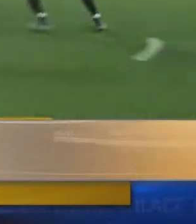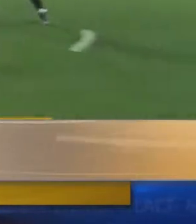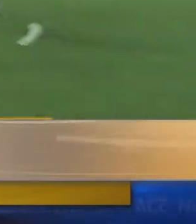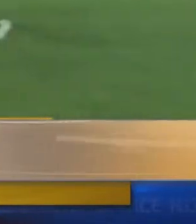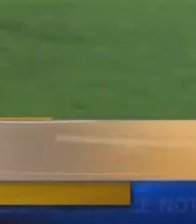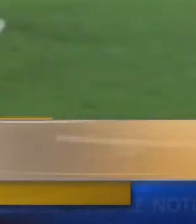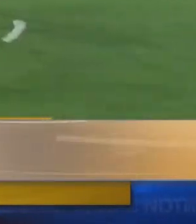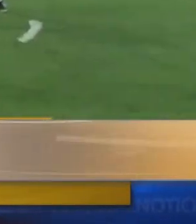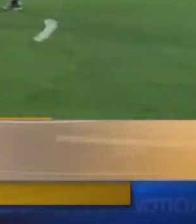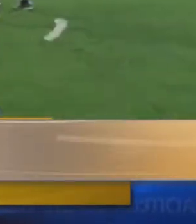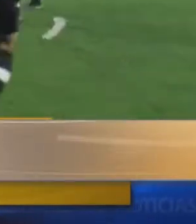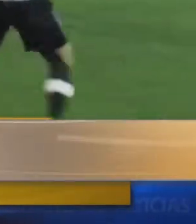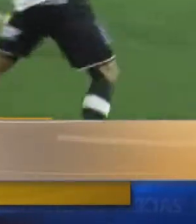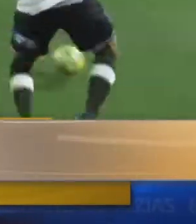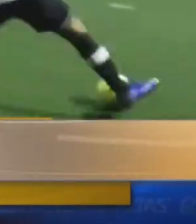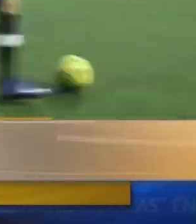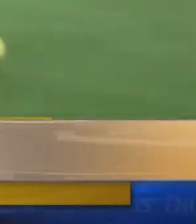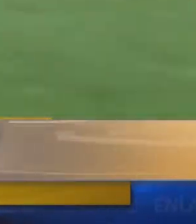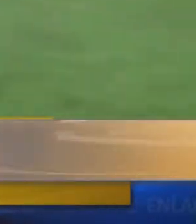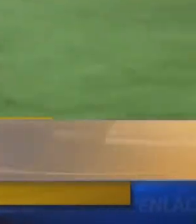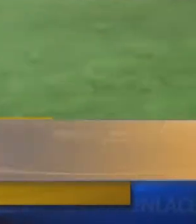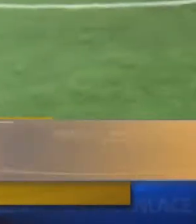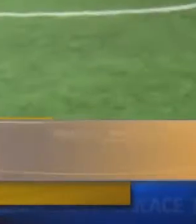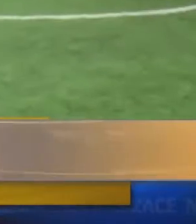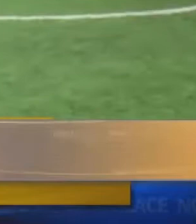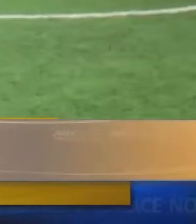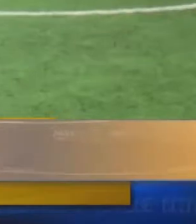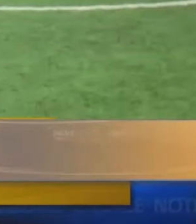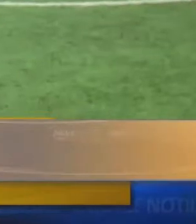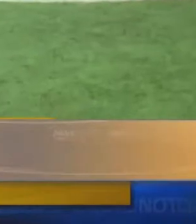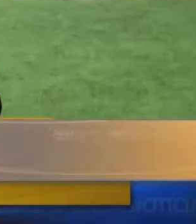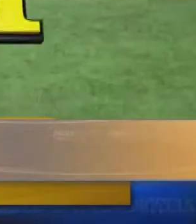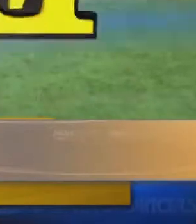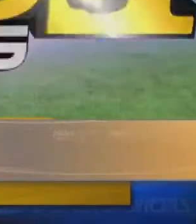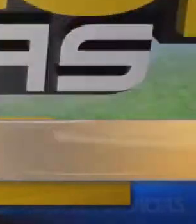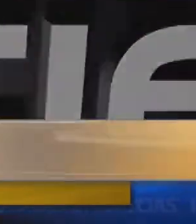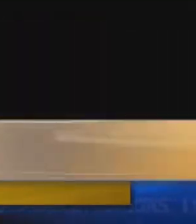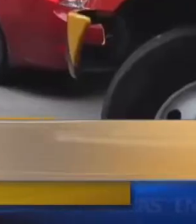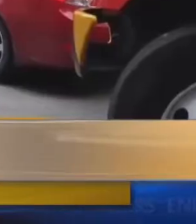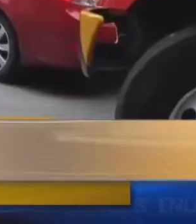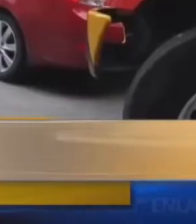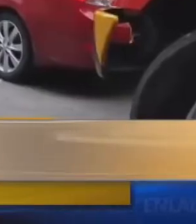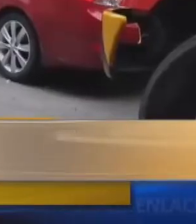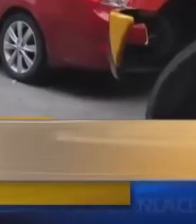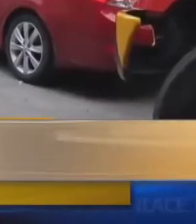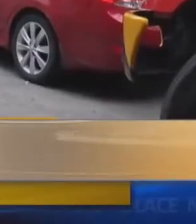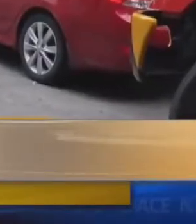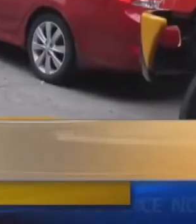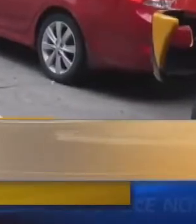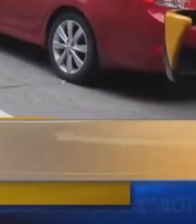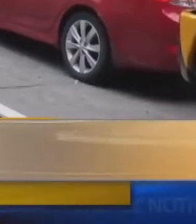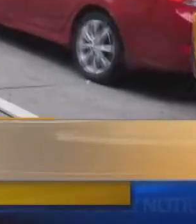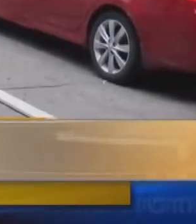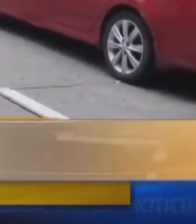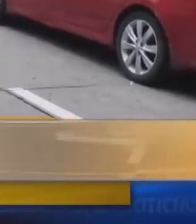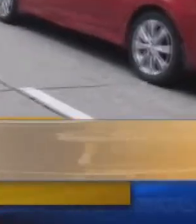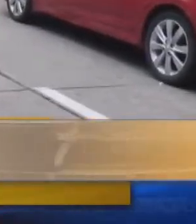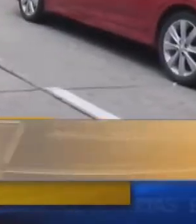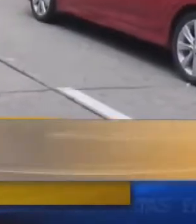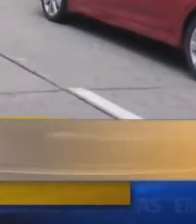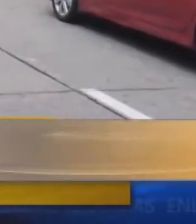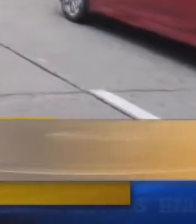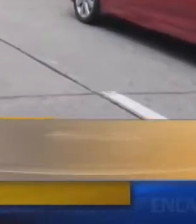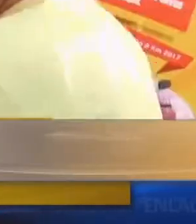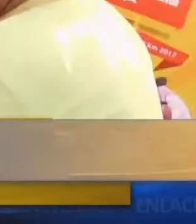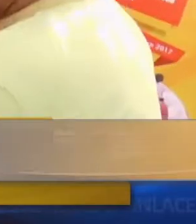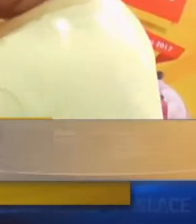de microfútbol de la cancha Tamarindos, dejando como campeón al equipo Met. Y al cierre, espere, la familia Gutiérrez